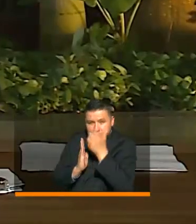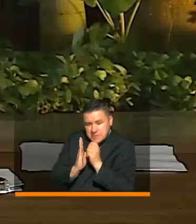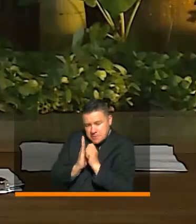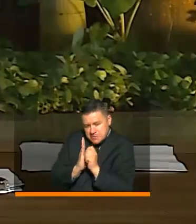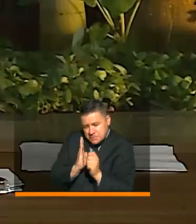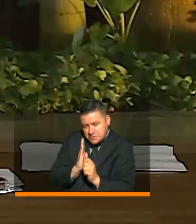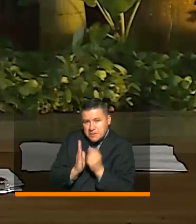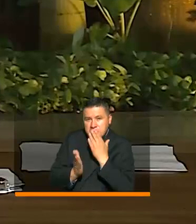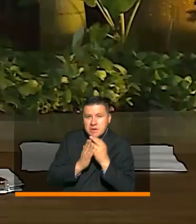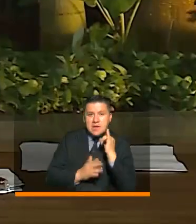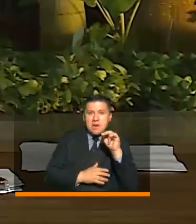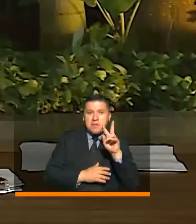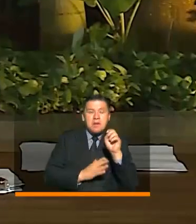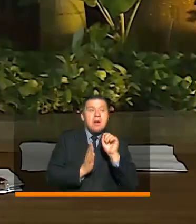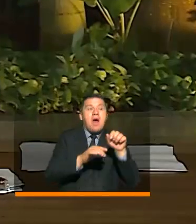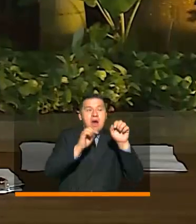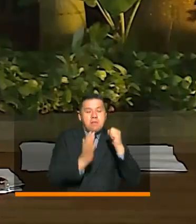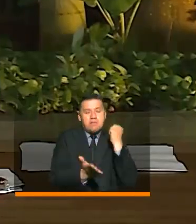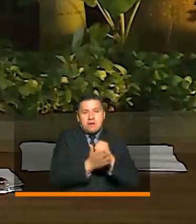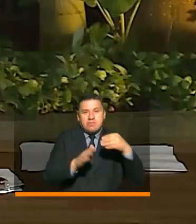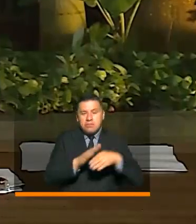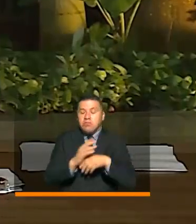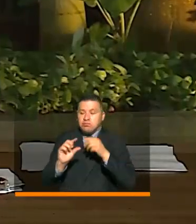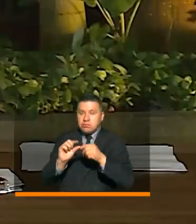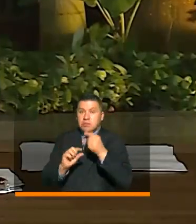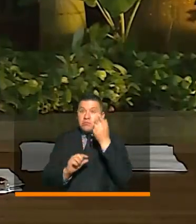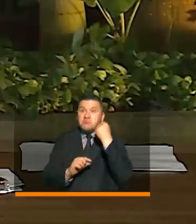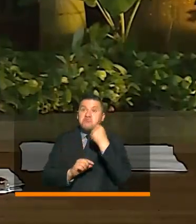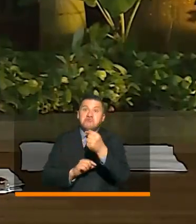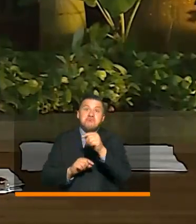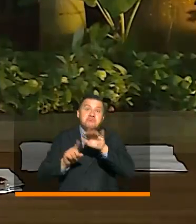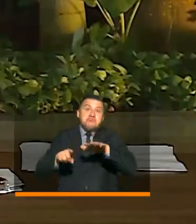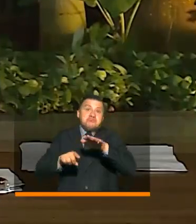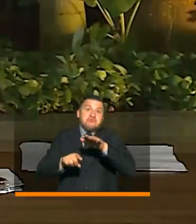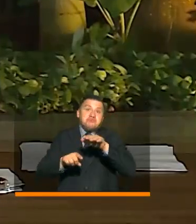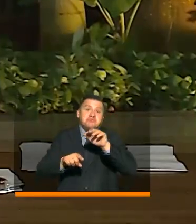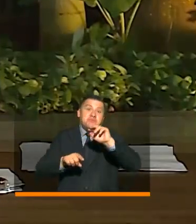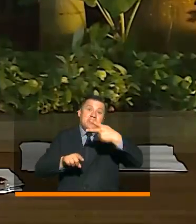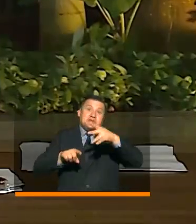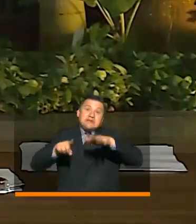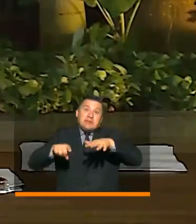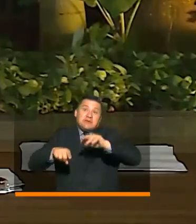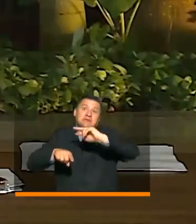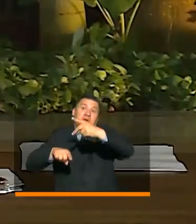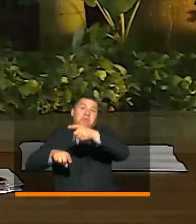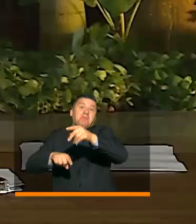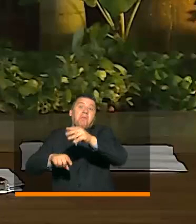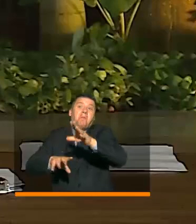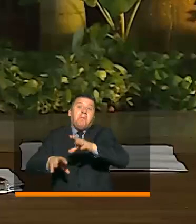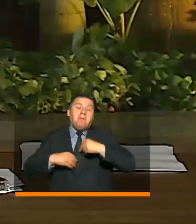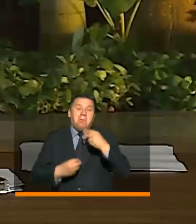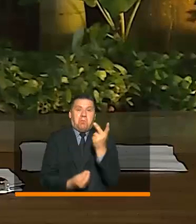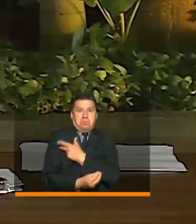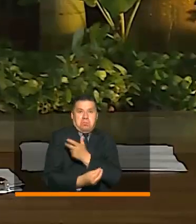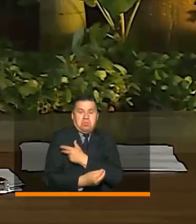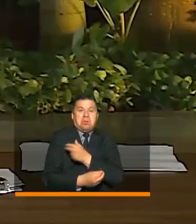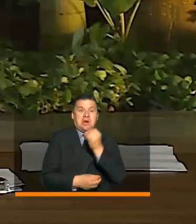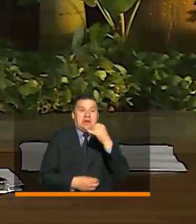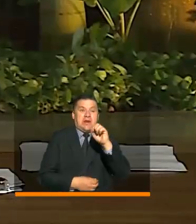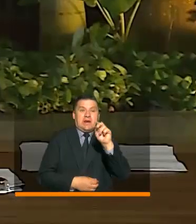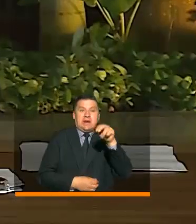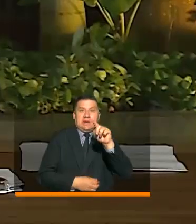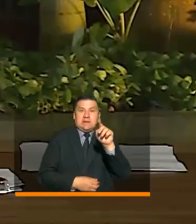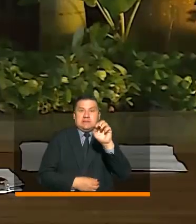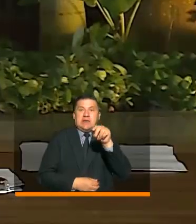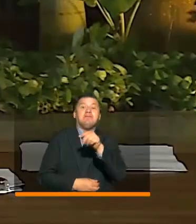del INVIMA y nosotros esperamos que antes de que termine el primer semestre del año ya tengamos las primeras llegadas de las vacunas de Janssen a nuestro